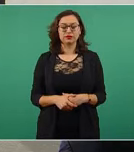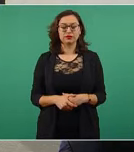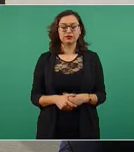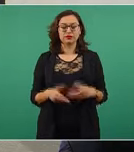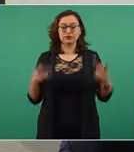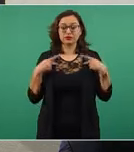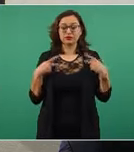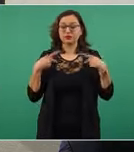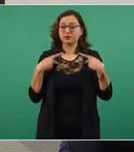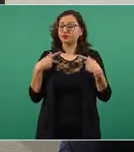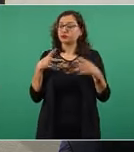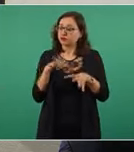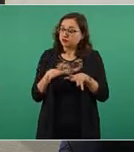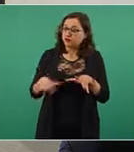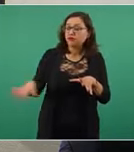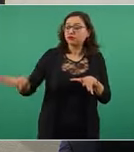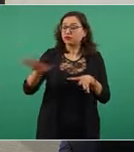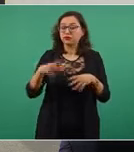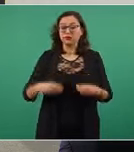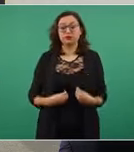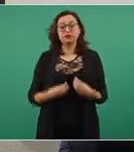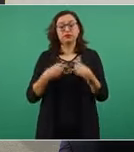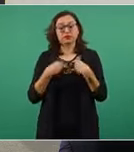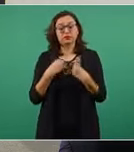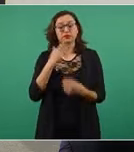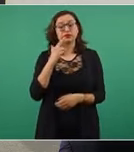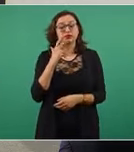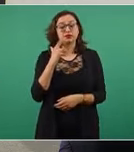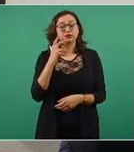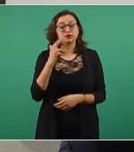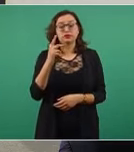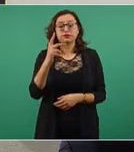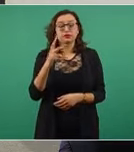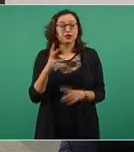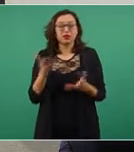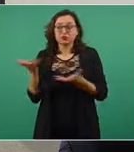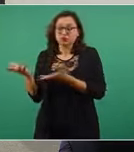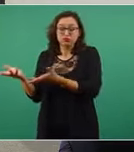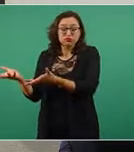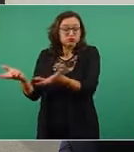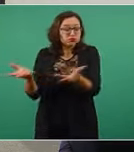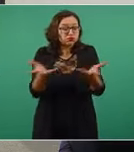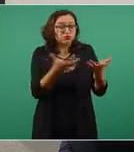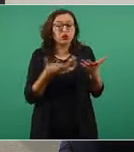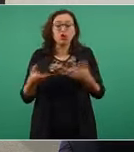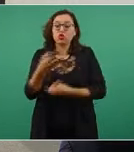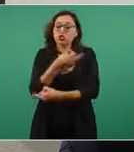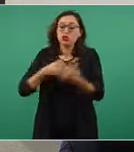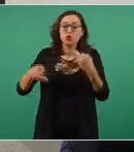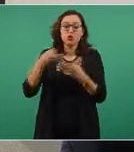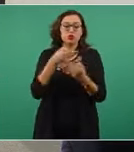la gente viva mejor y nos ayudamos todos.